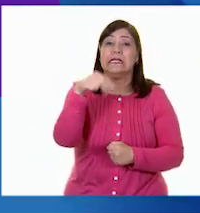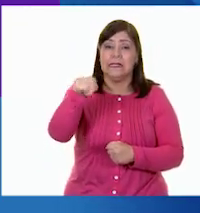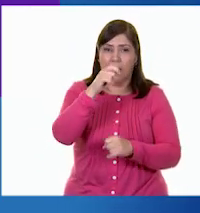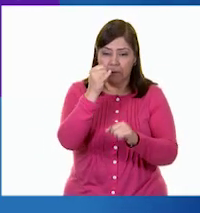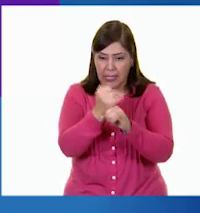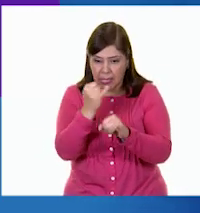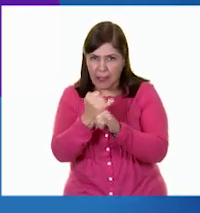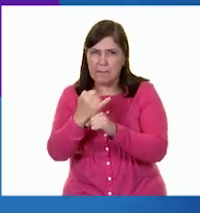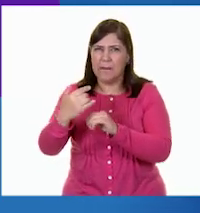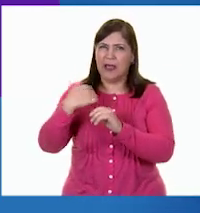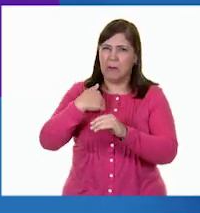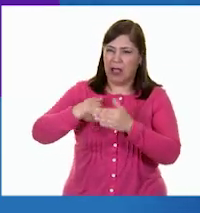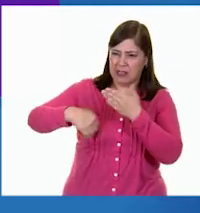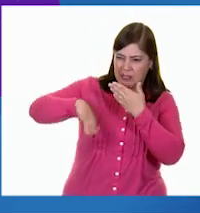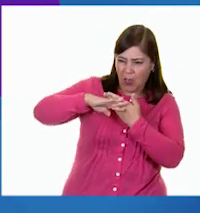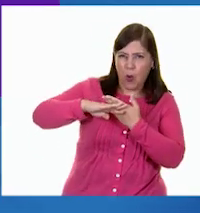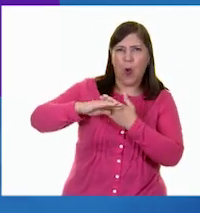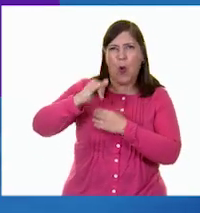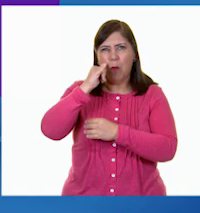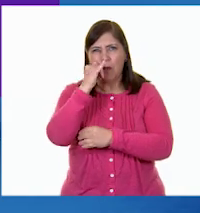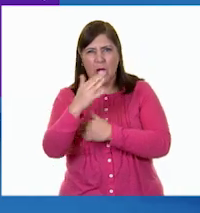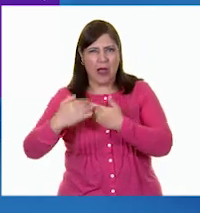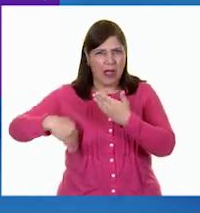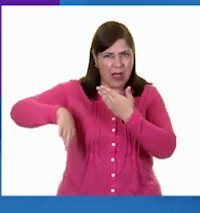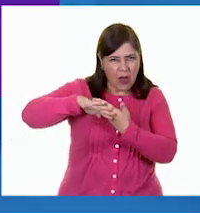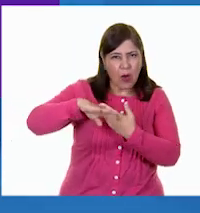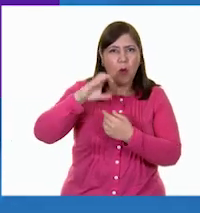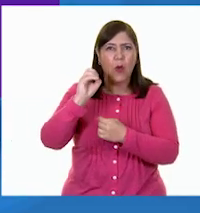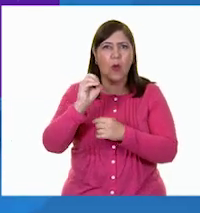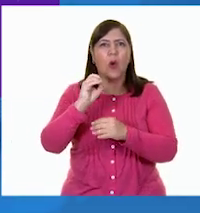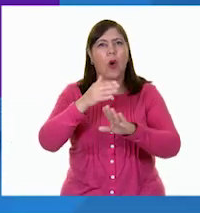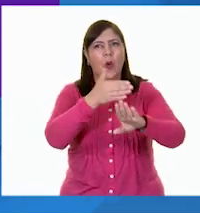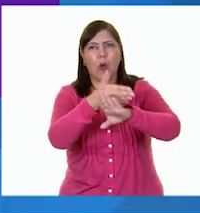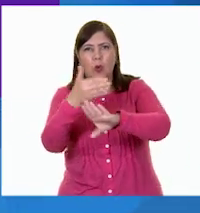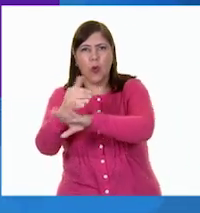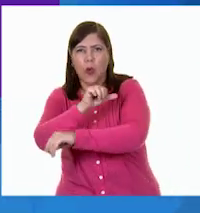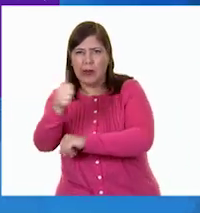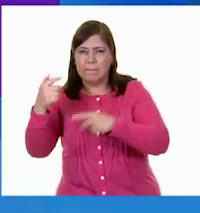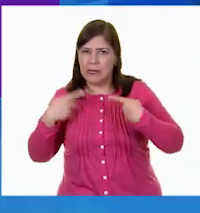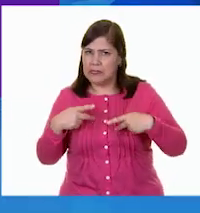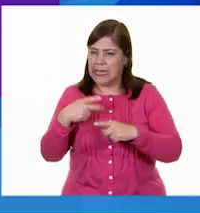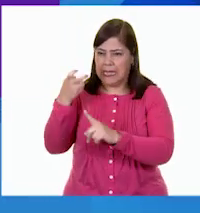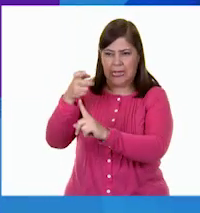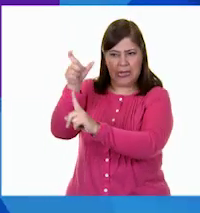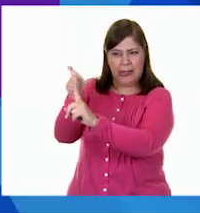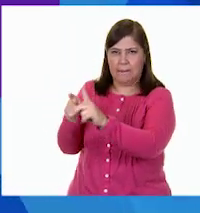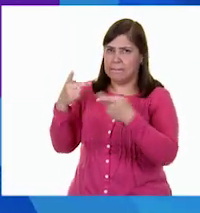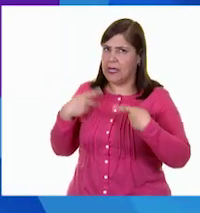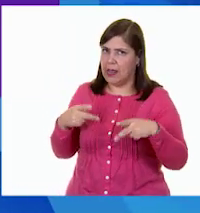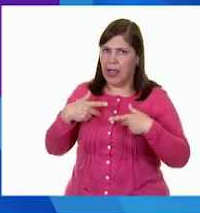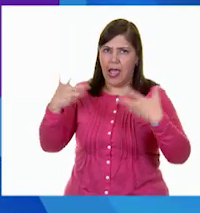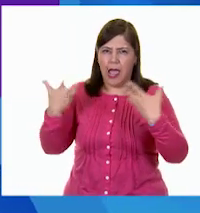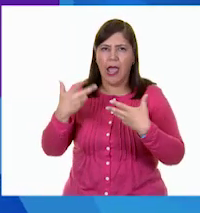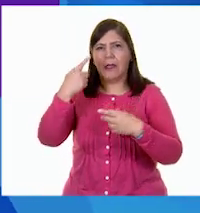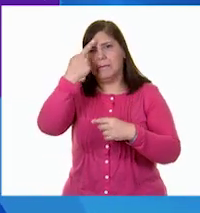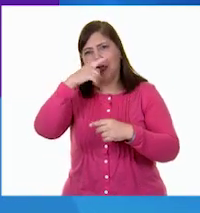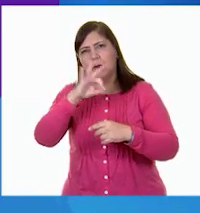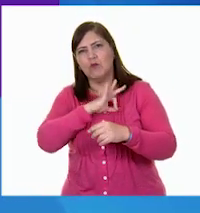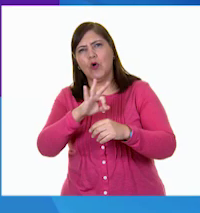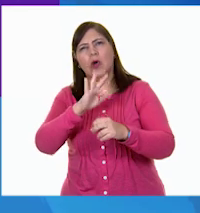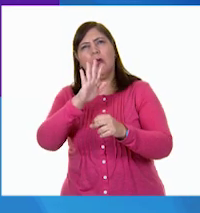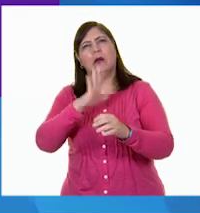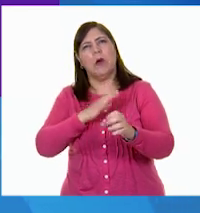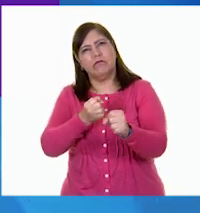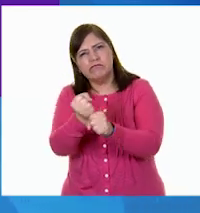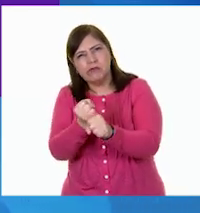molestarte, atacarte o agredir a otros cibernautas, debes saber que esta persona está cometiendo un acto de acoso virtual.